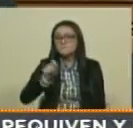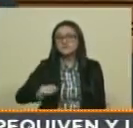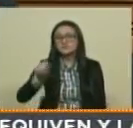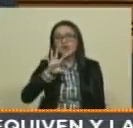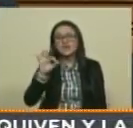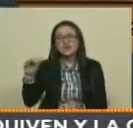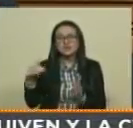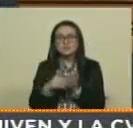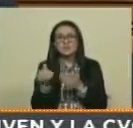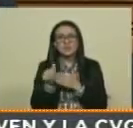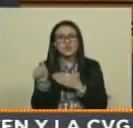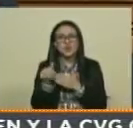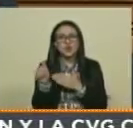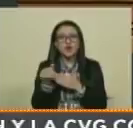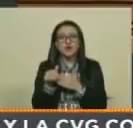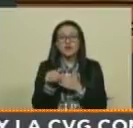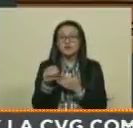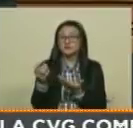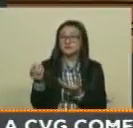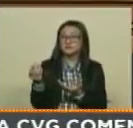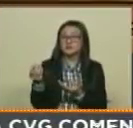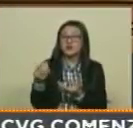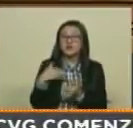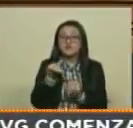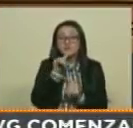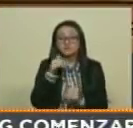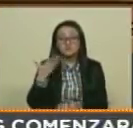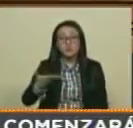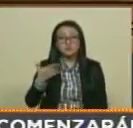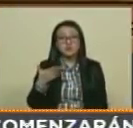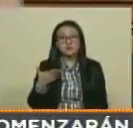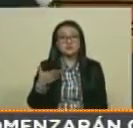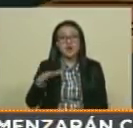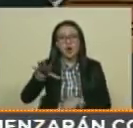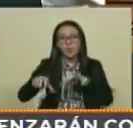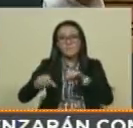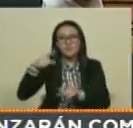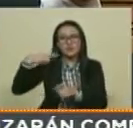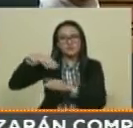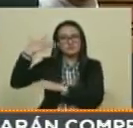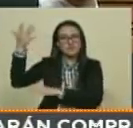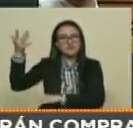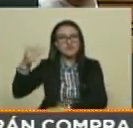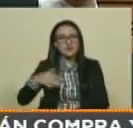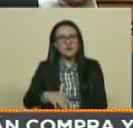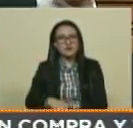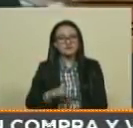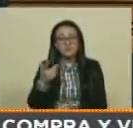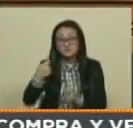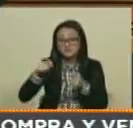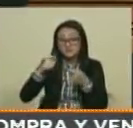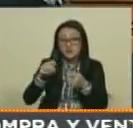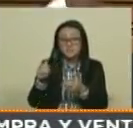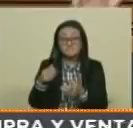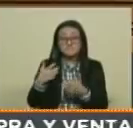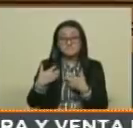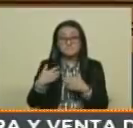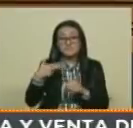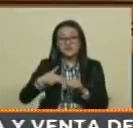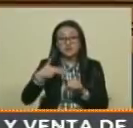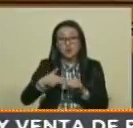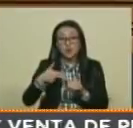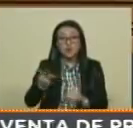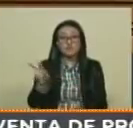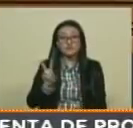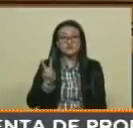entregarle información clasificada de nuestro petróleo a compradores extranjeros, que luego tasaban el petróleo venezolano, que es el del más alto